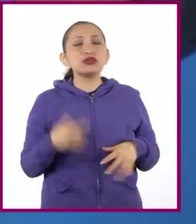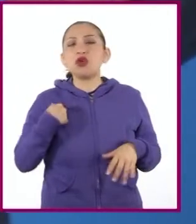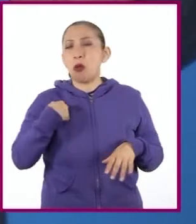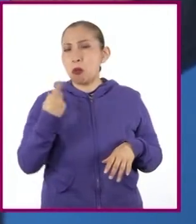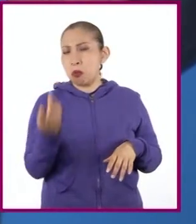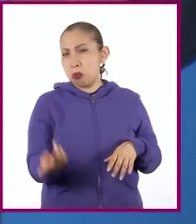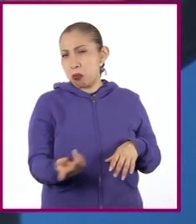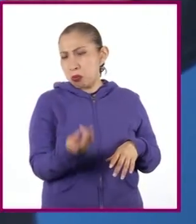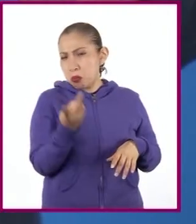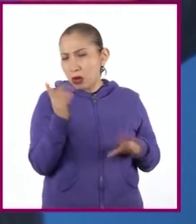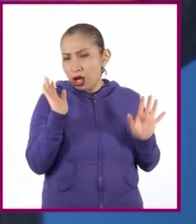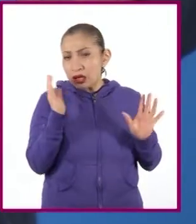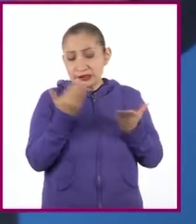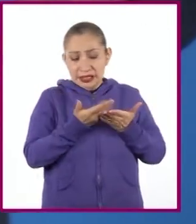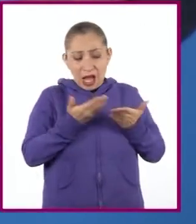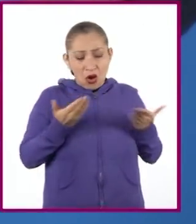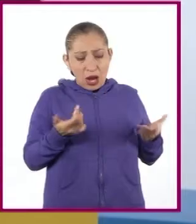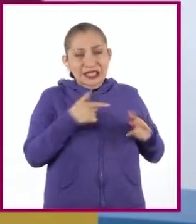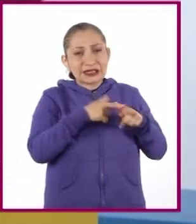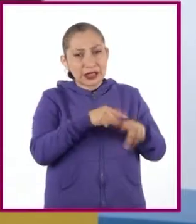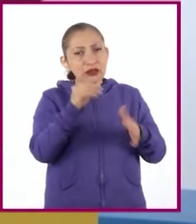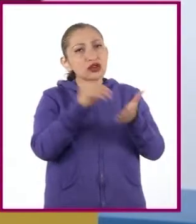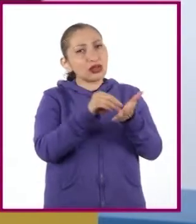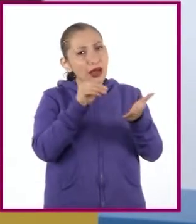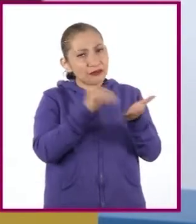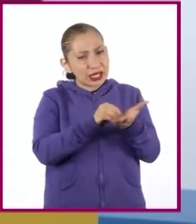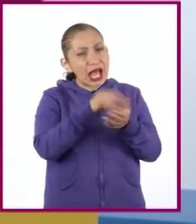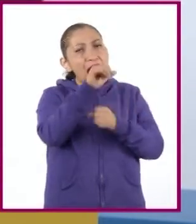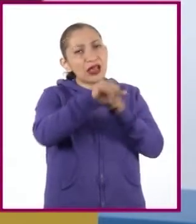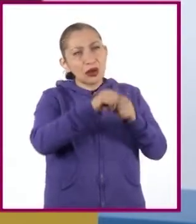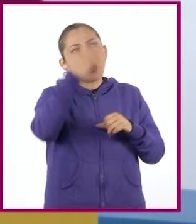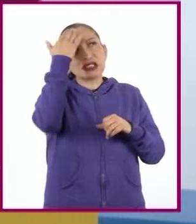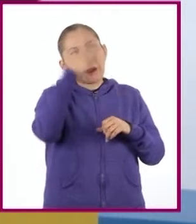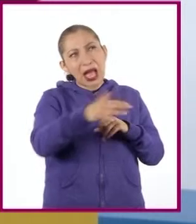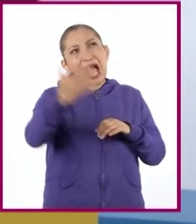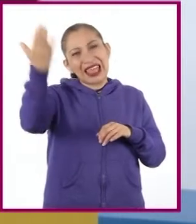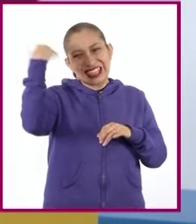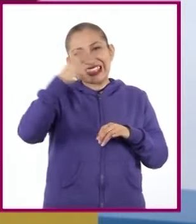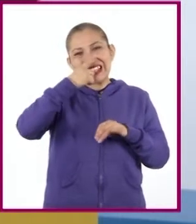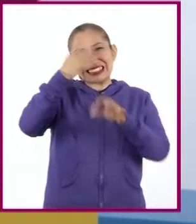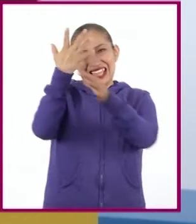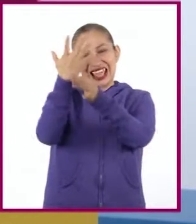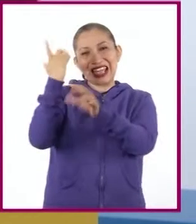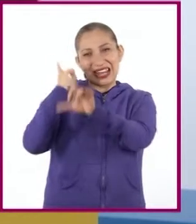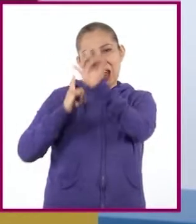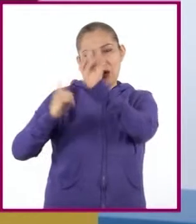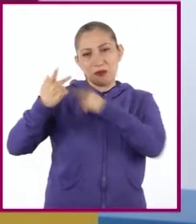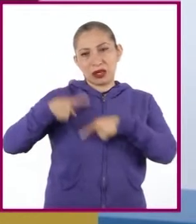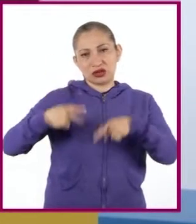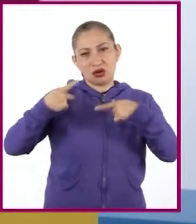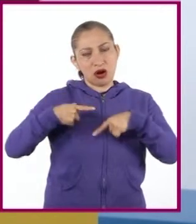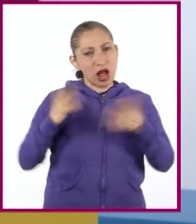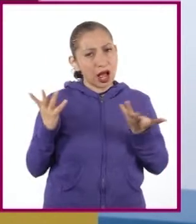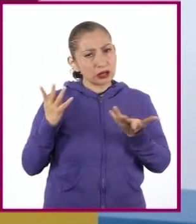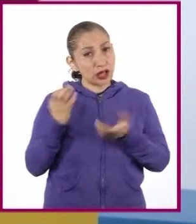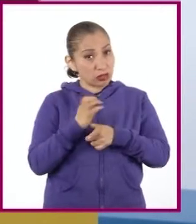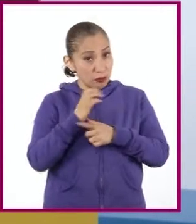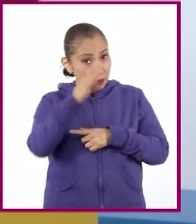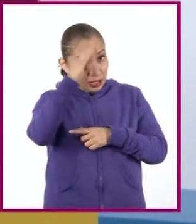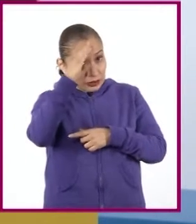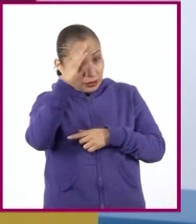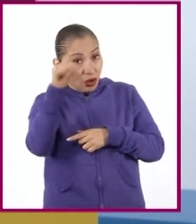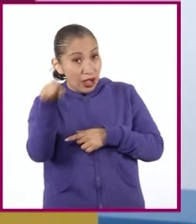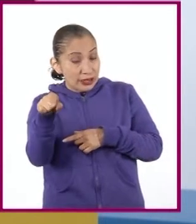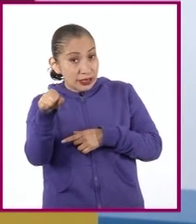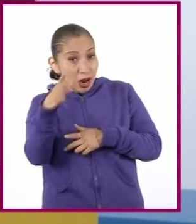pregunto, si hoy en día sigue vigente la definición de átomo que postularon los filósofos griegos, ¿seguimos pensando